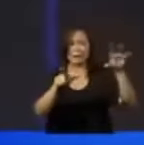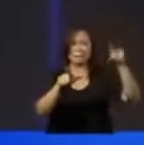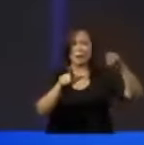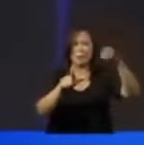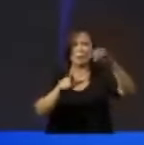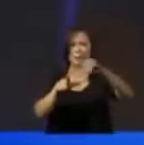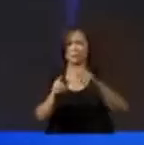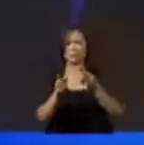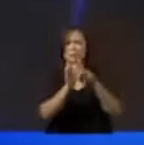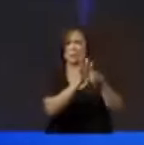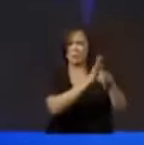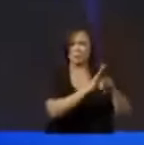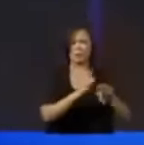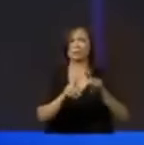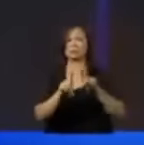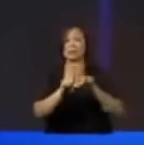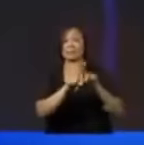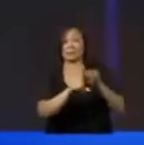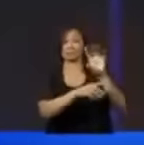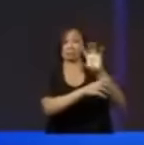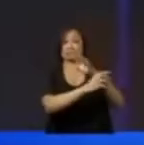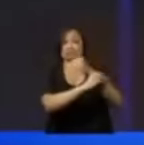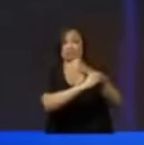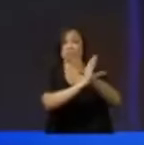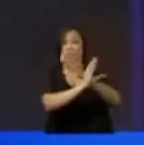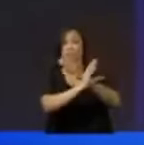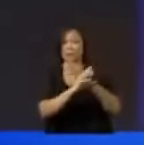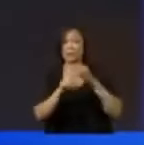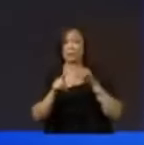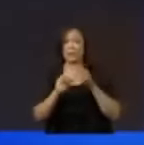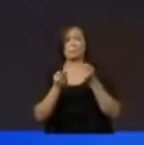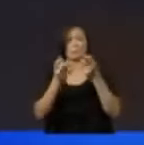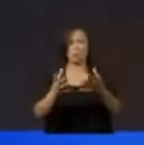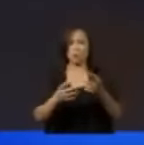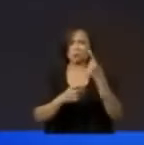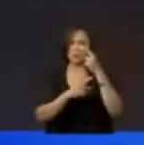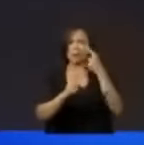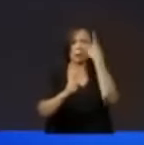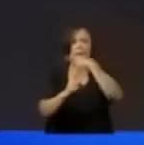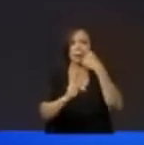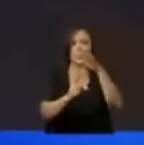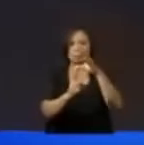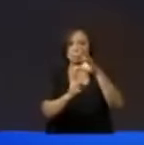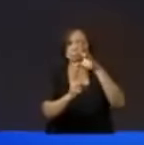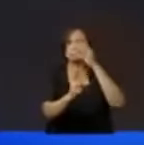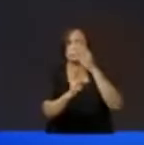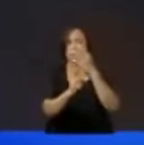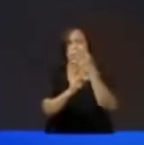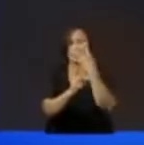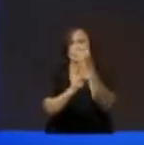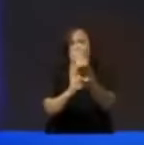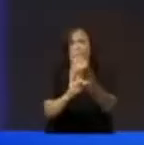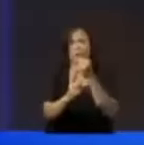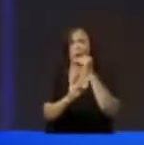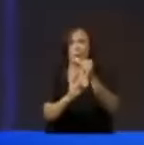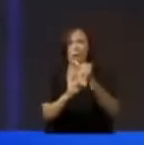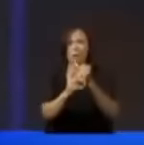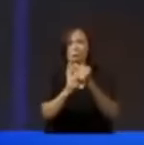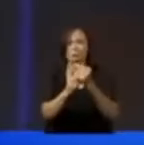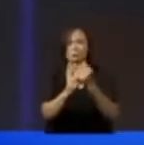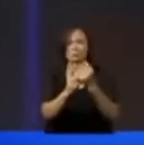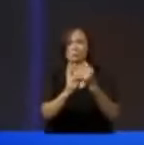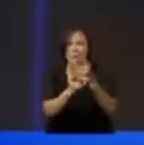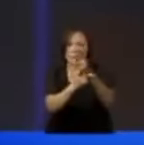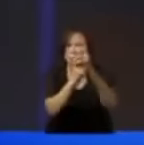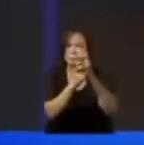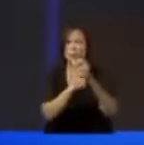delitos. Instalación de videocámaras que muchas de ellas tengan reconocimiento facial. El pueblo dominicano,